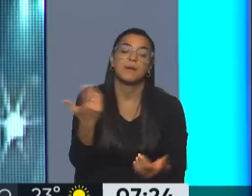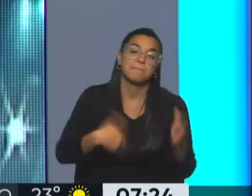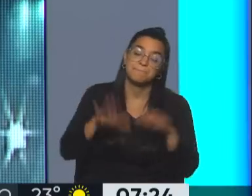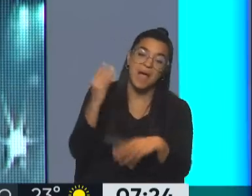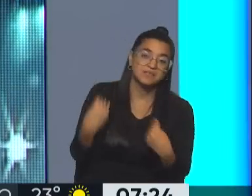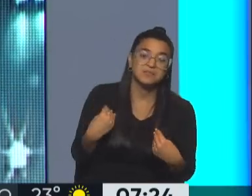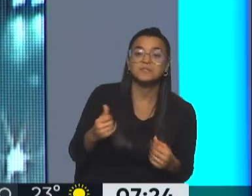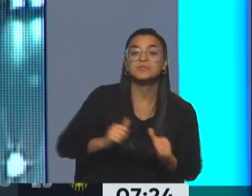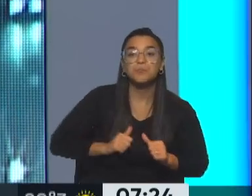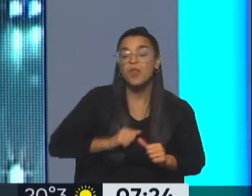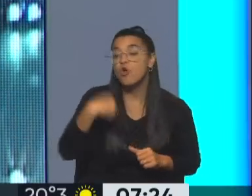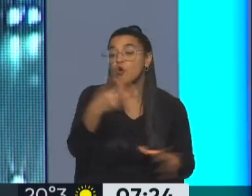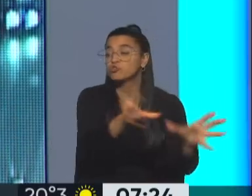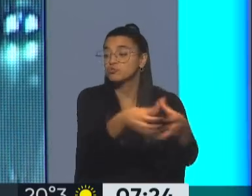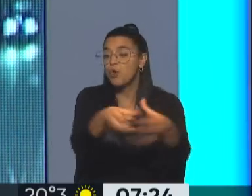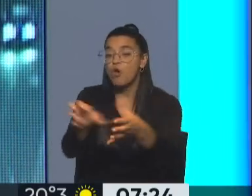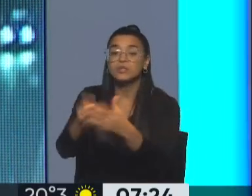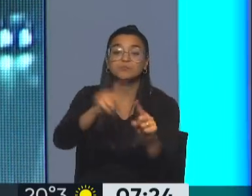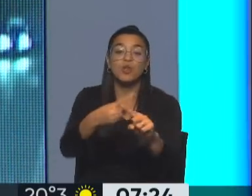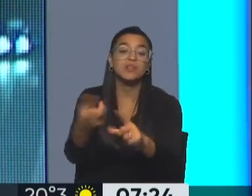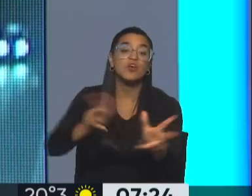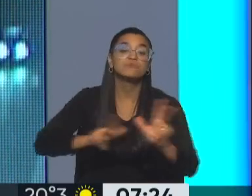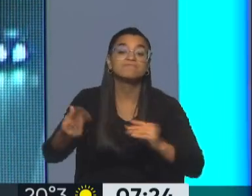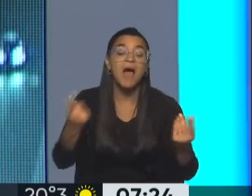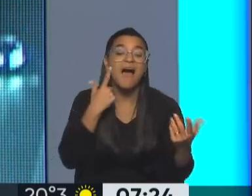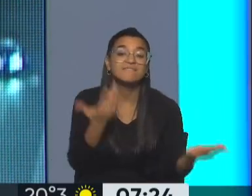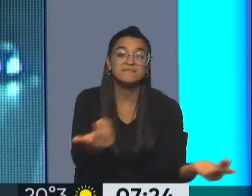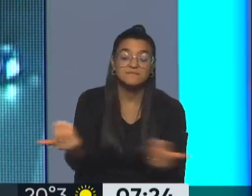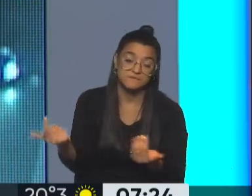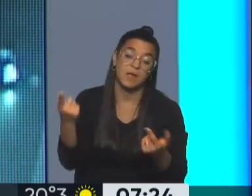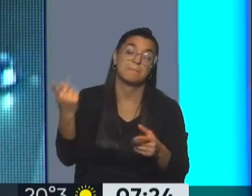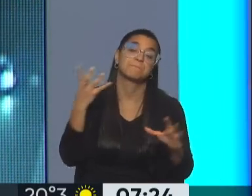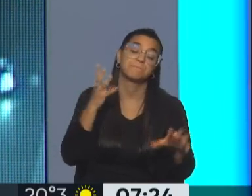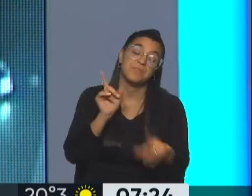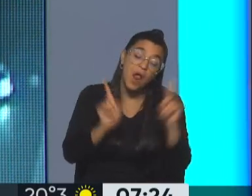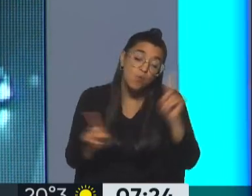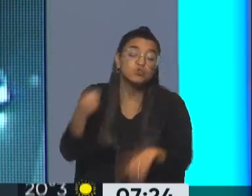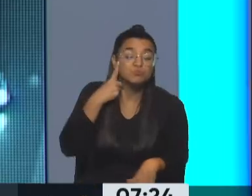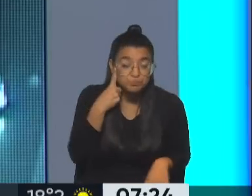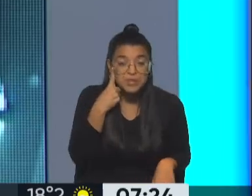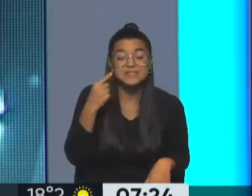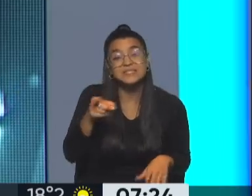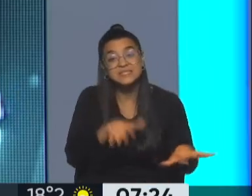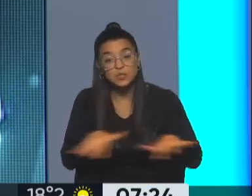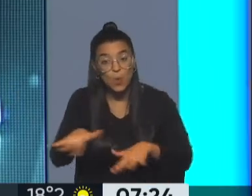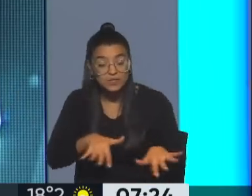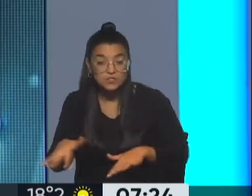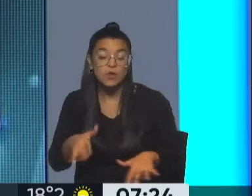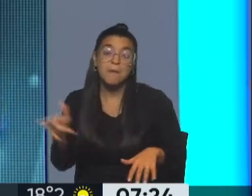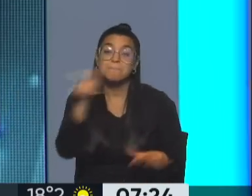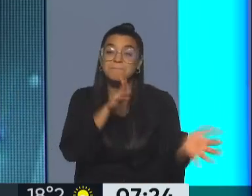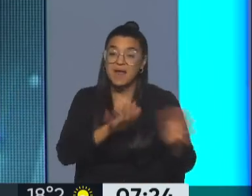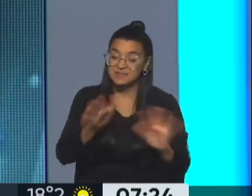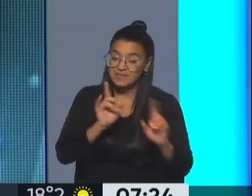principalmente las reacciones de otros bloques políticos, de los partidos provinciales. Algunos interpretan, bueno, esta situación es parecida a